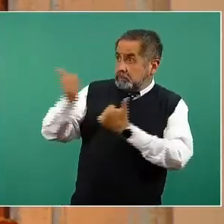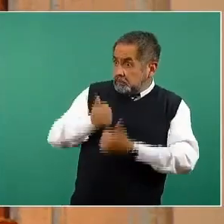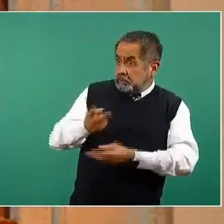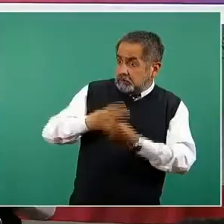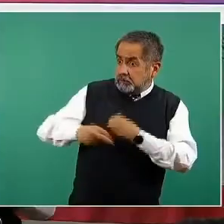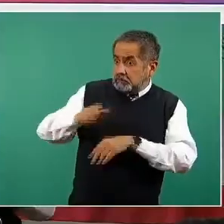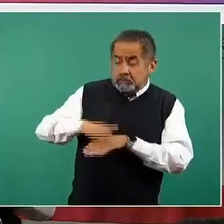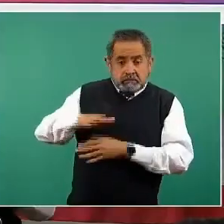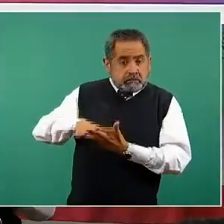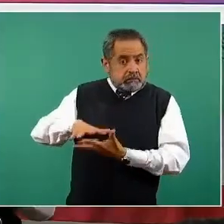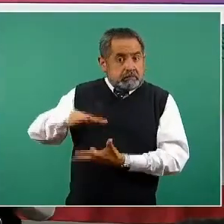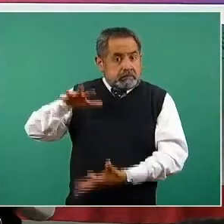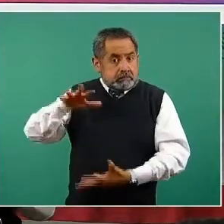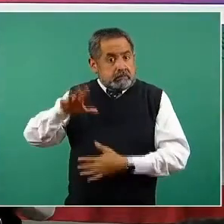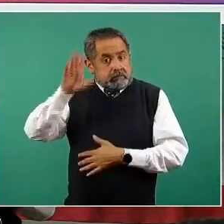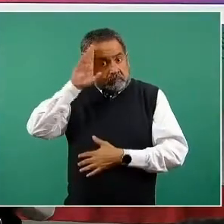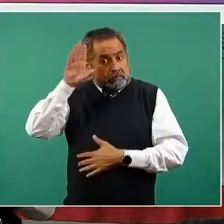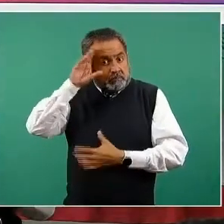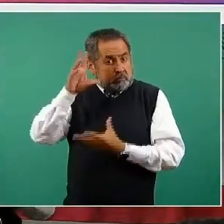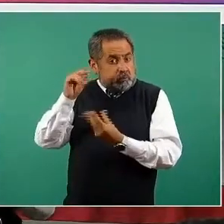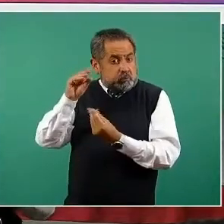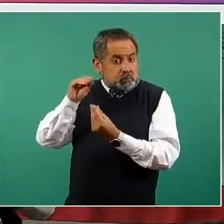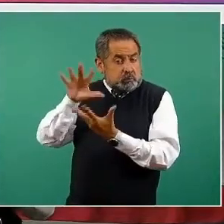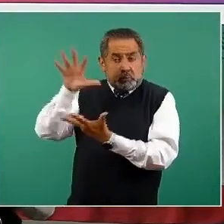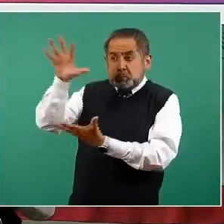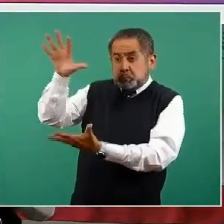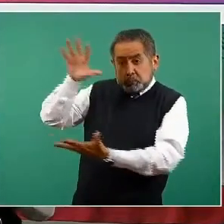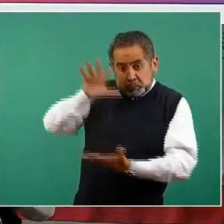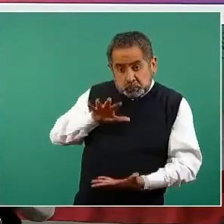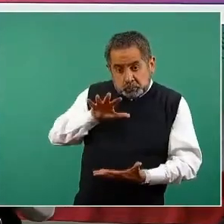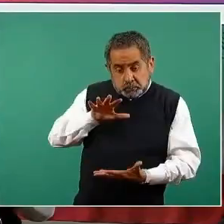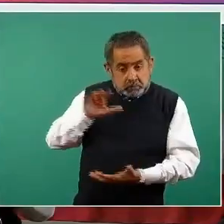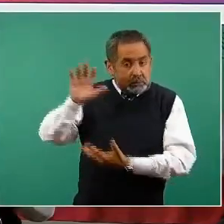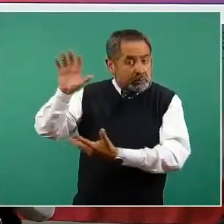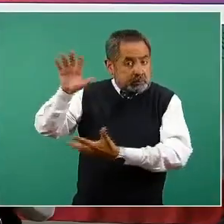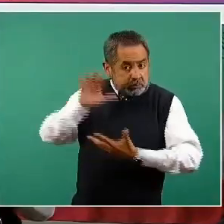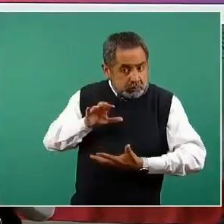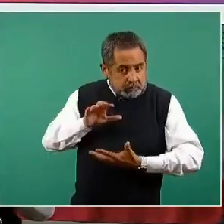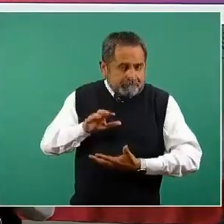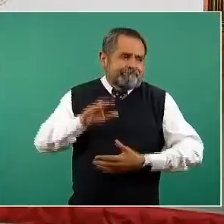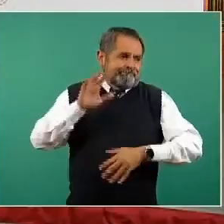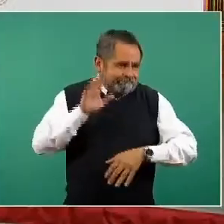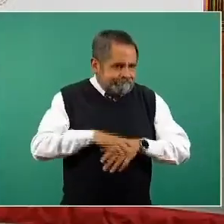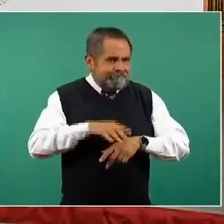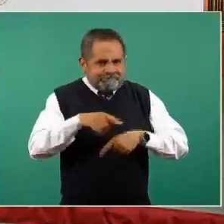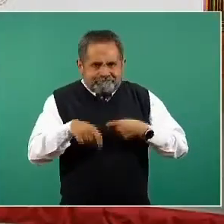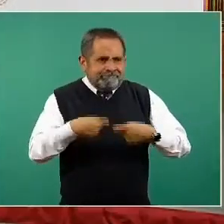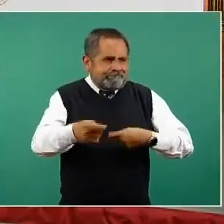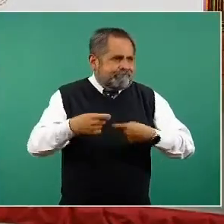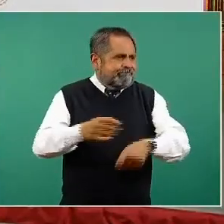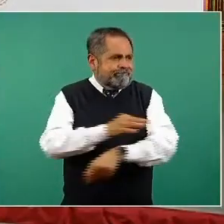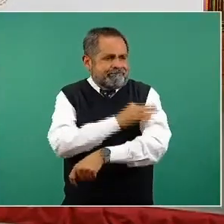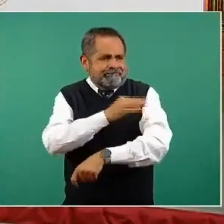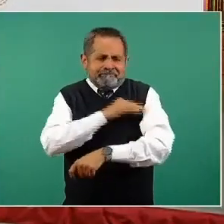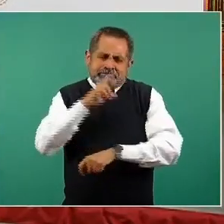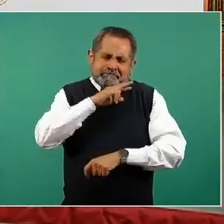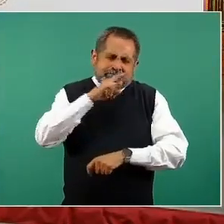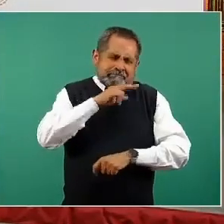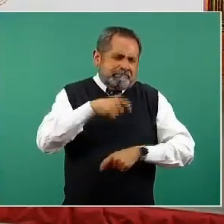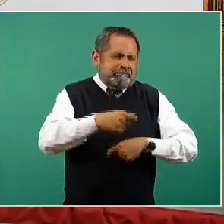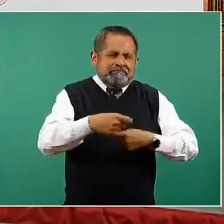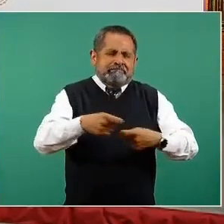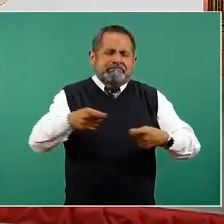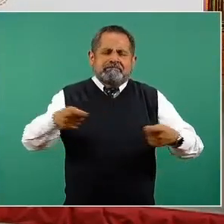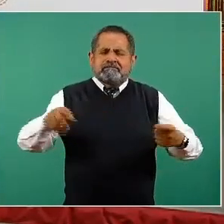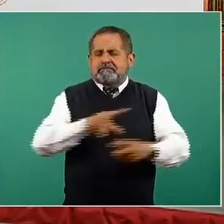de hecho van a ser de manera importante en cantidad los próximos que lleguen, vamos a poder avanzar cada vez más rápido con todos los